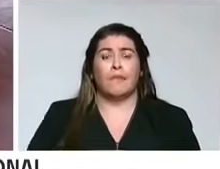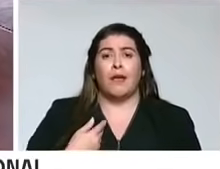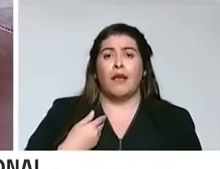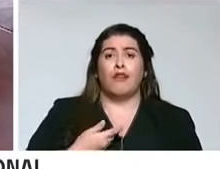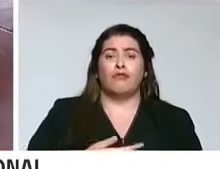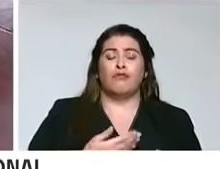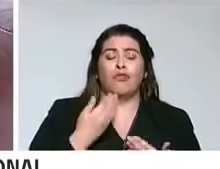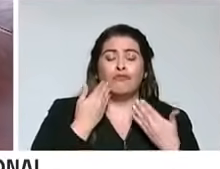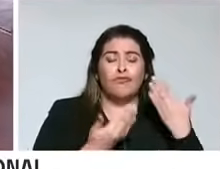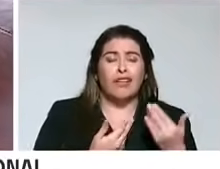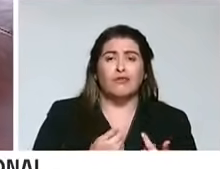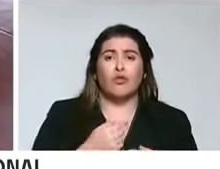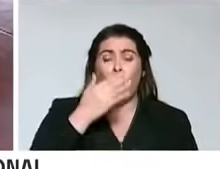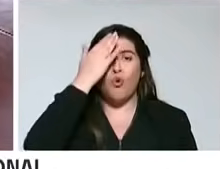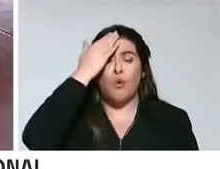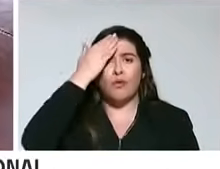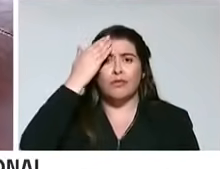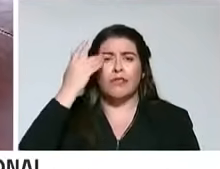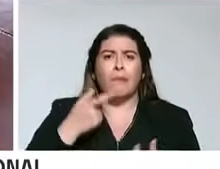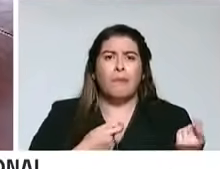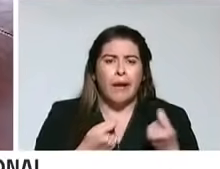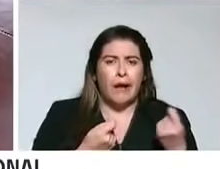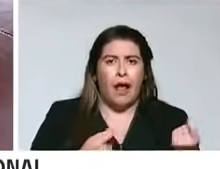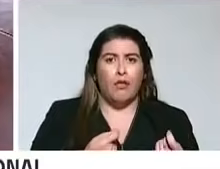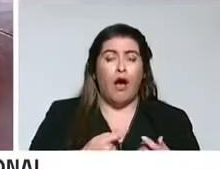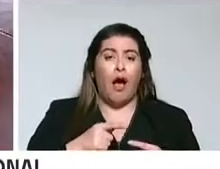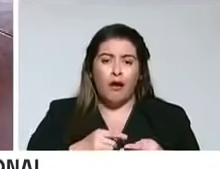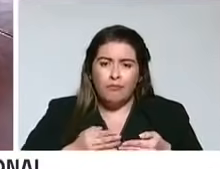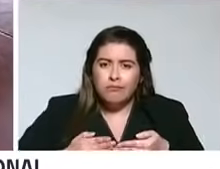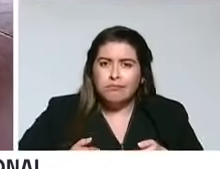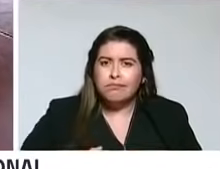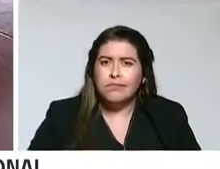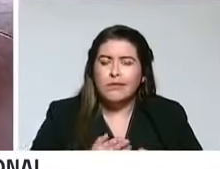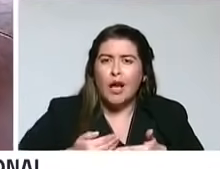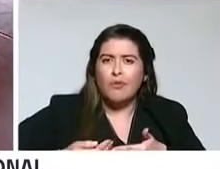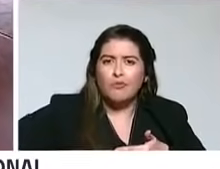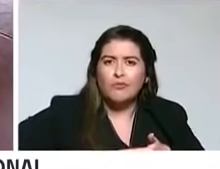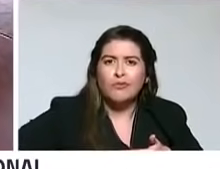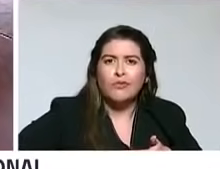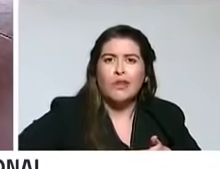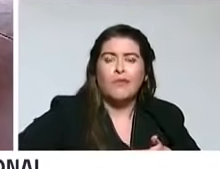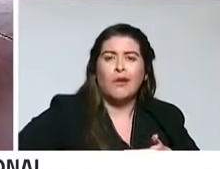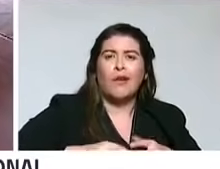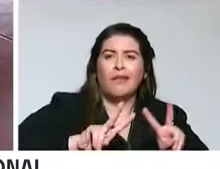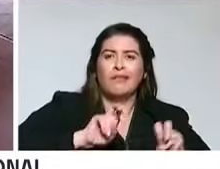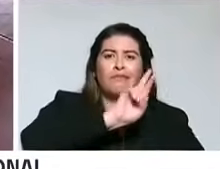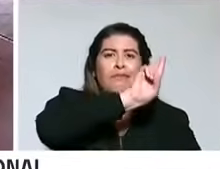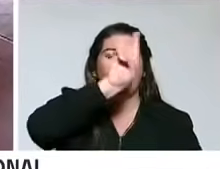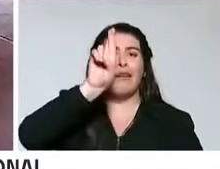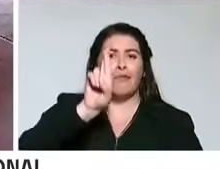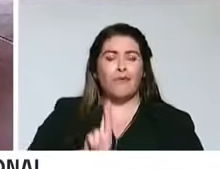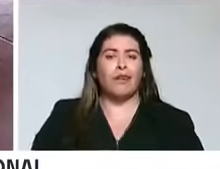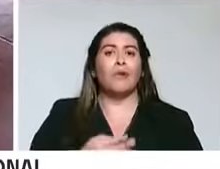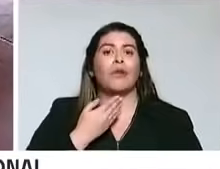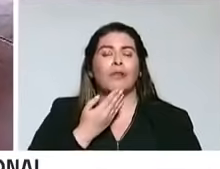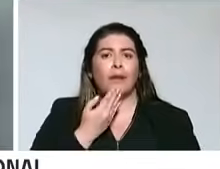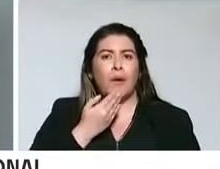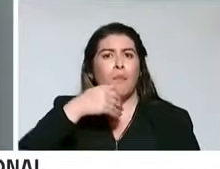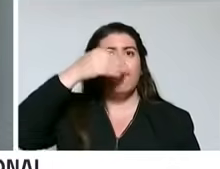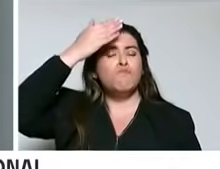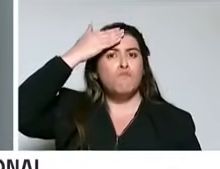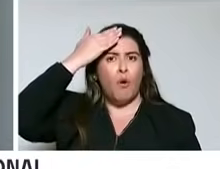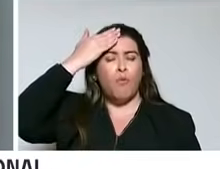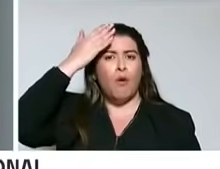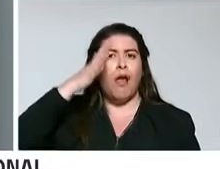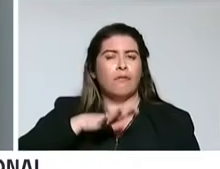comunes. Hoy día empezamos a transitar un camino republicano, pero también un camino popular,